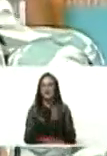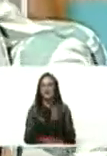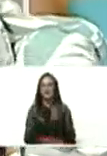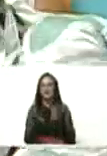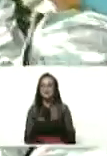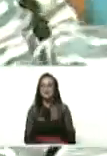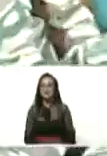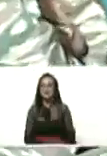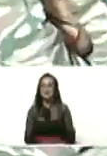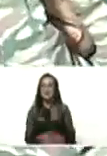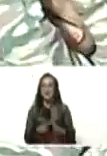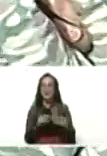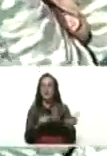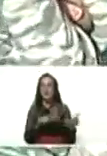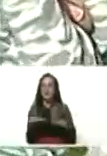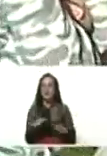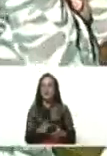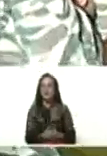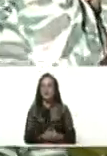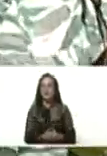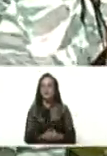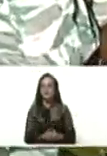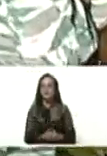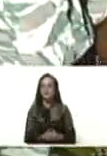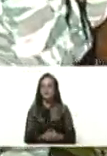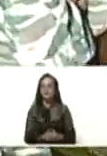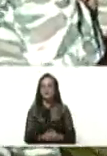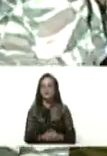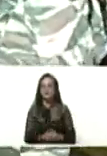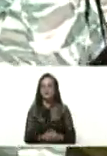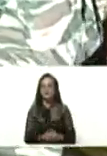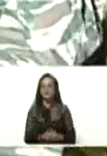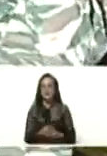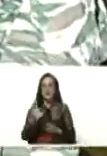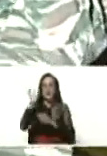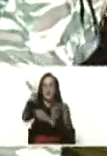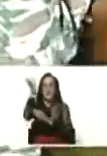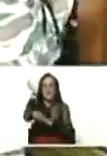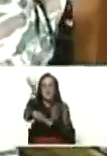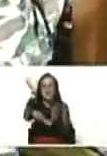Ahí está, listo, listo. Vamos a poner el bombillo.